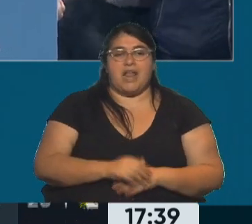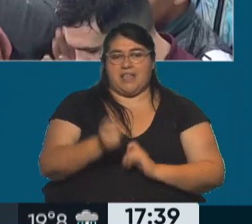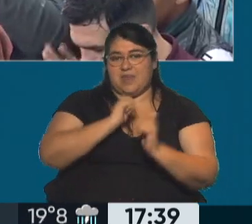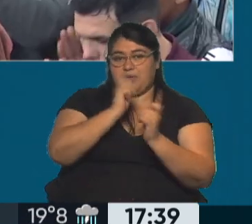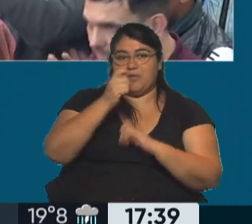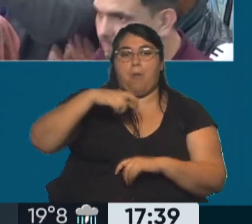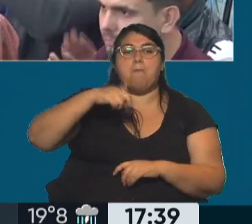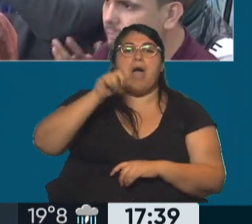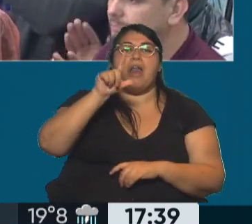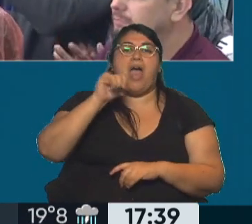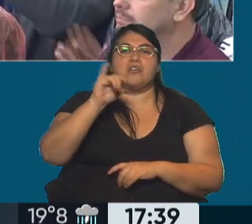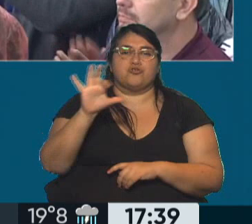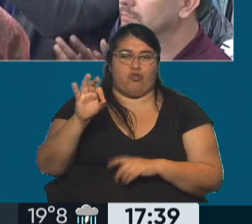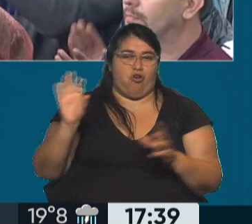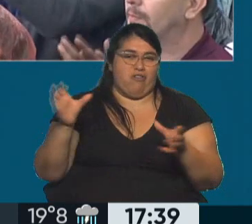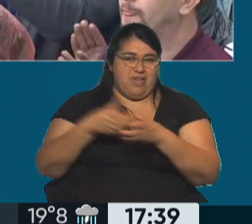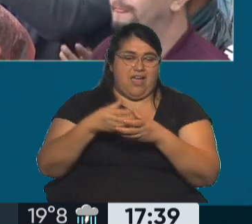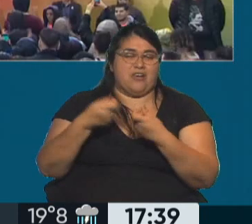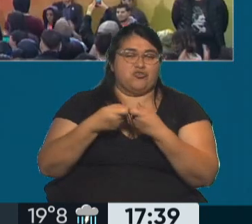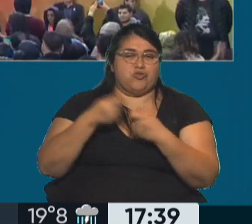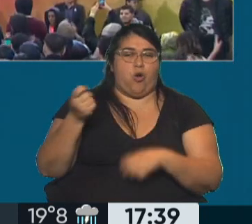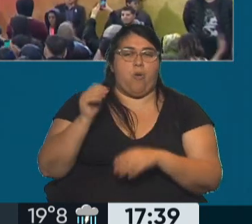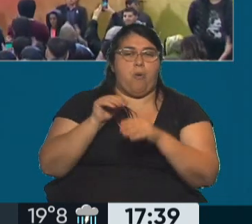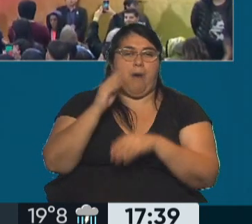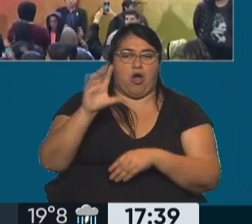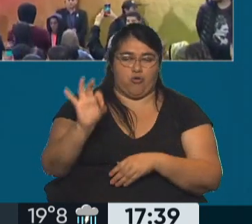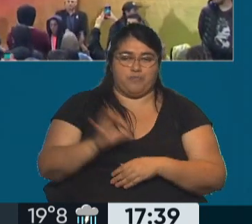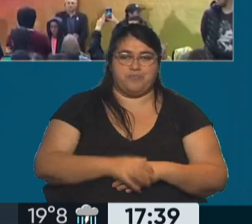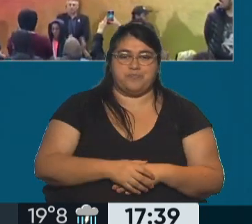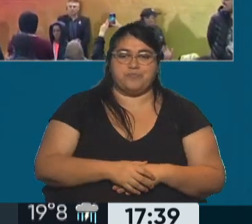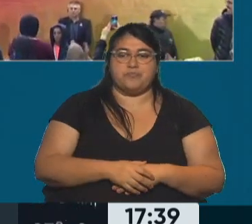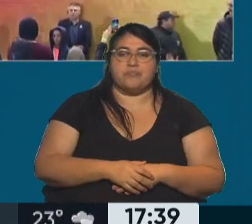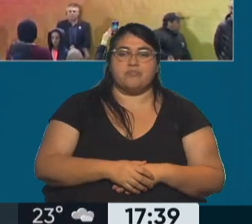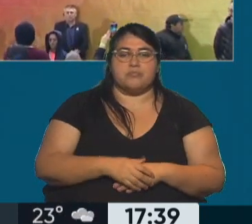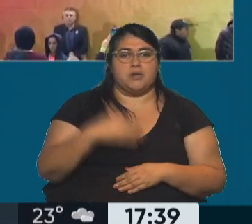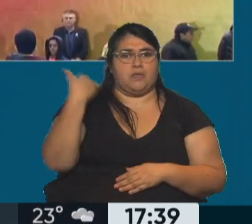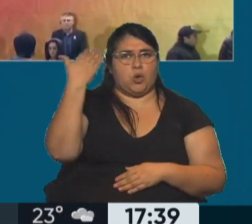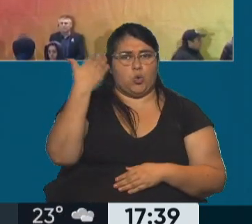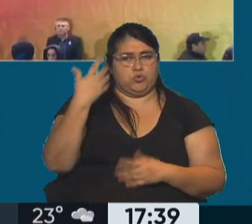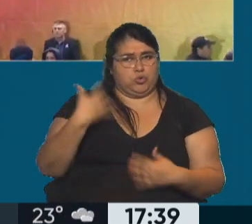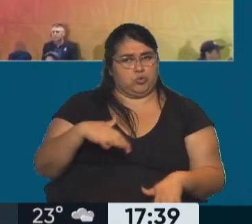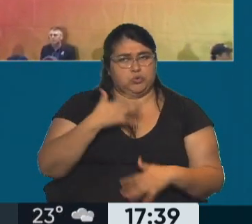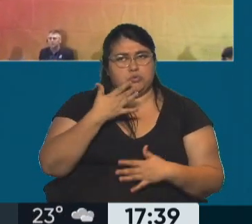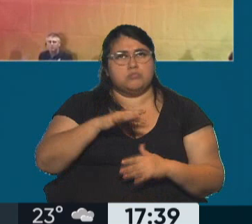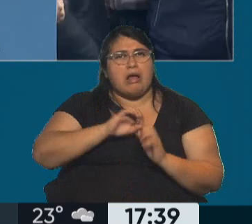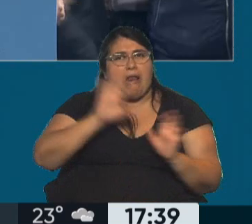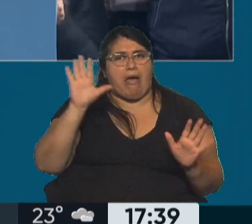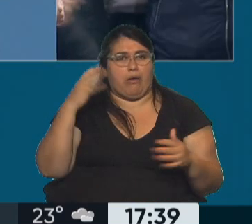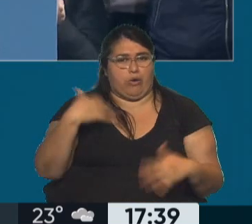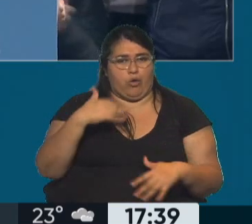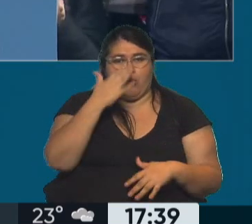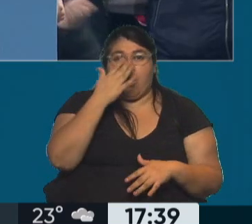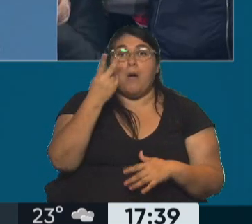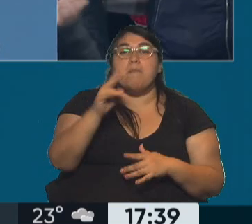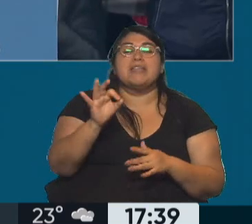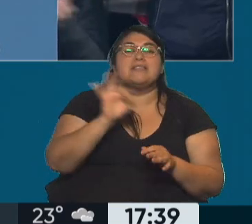Sergio Palazzo de la Bancaria, lo escuchamos. Un gran discurso, ha sido muy clara en el análisis de los 20